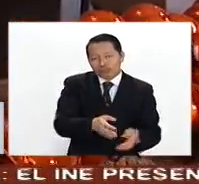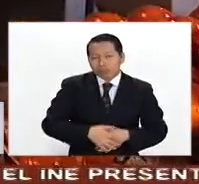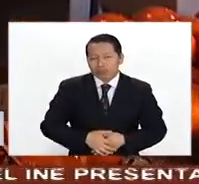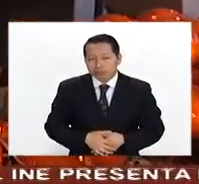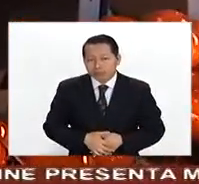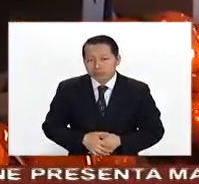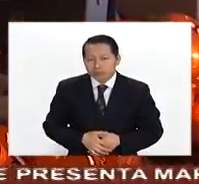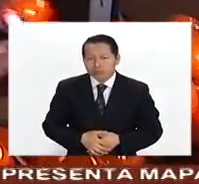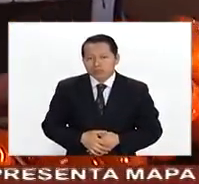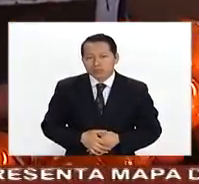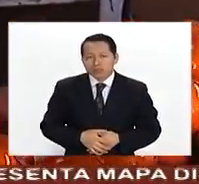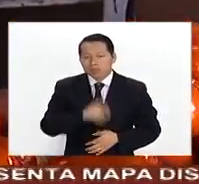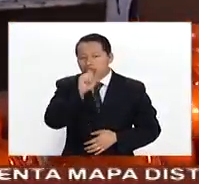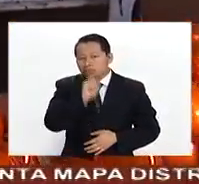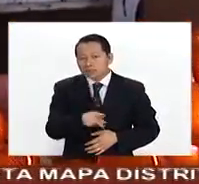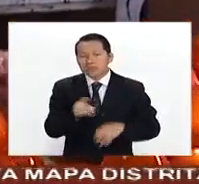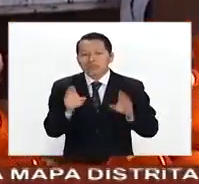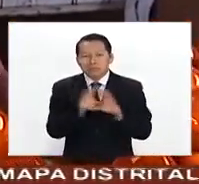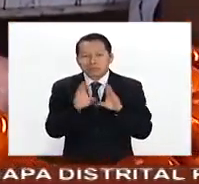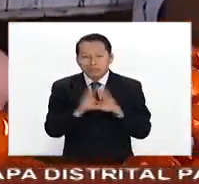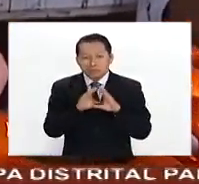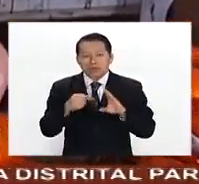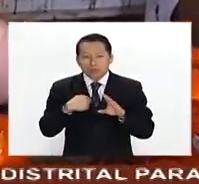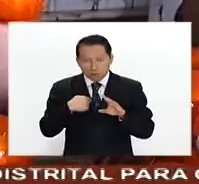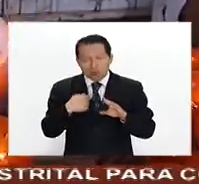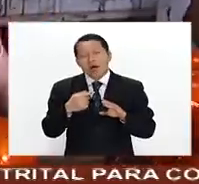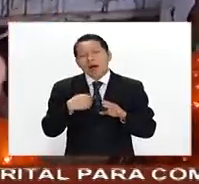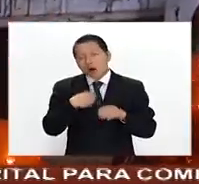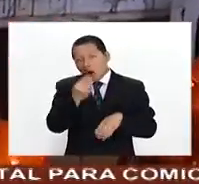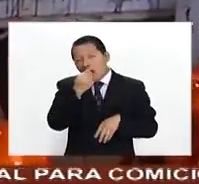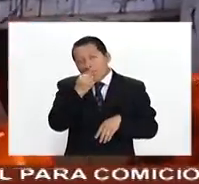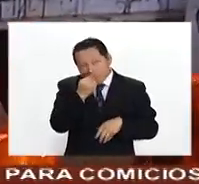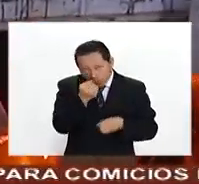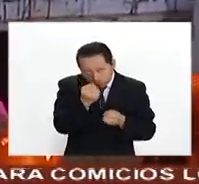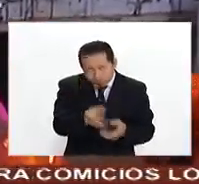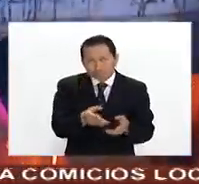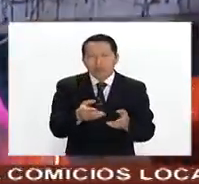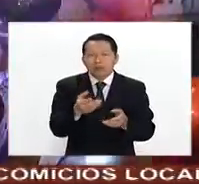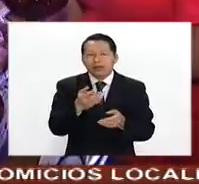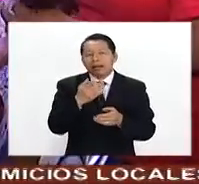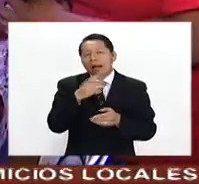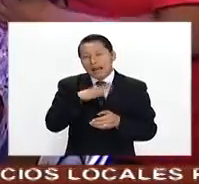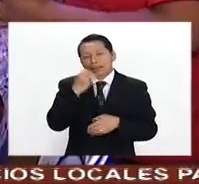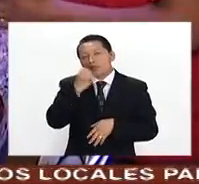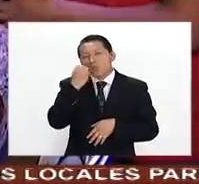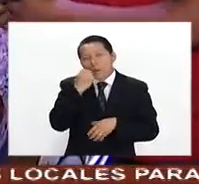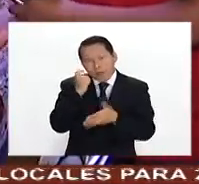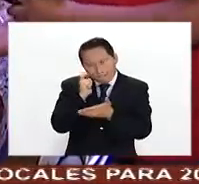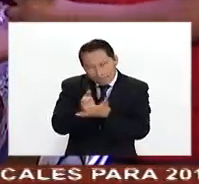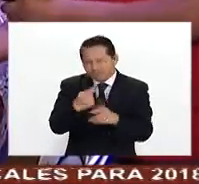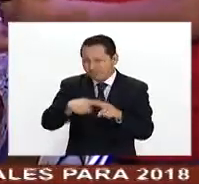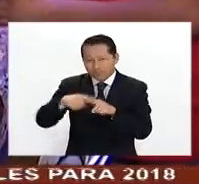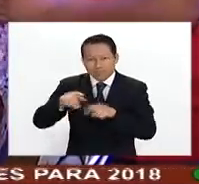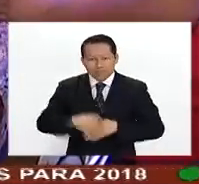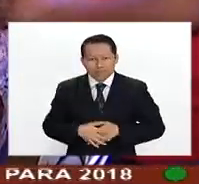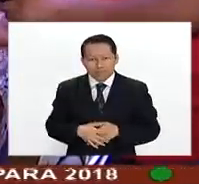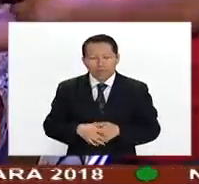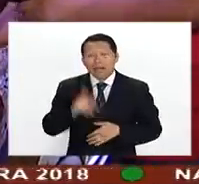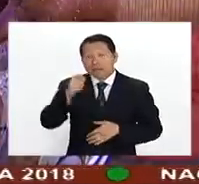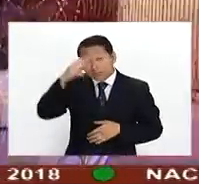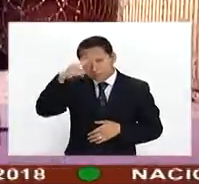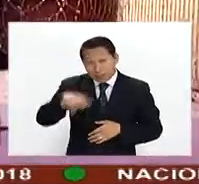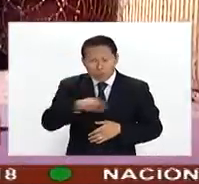De aquí pues les doy de comer, sus estudios y todo. La producción es distribuida en